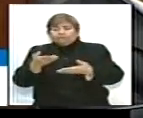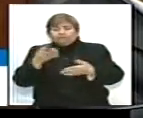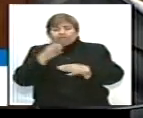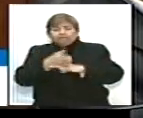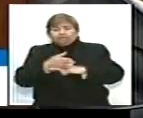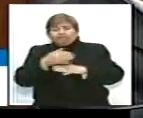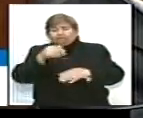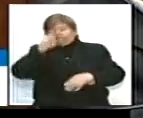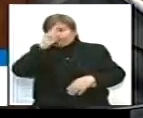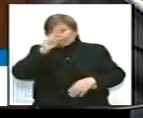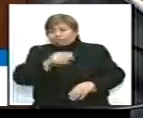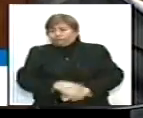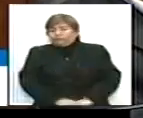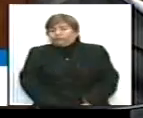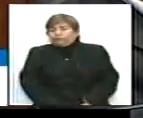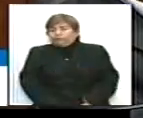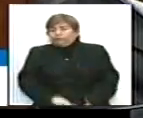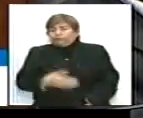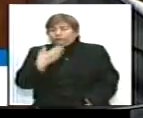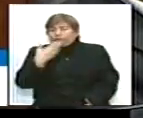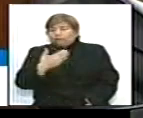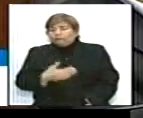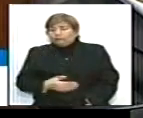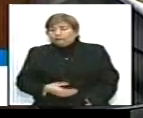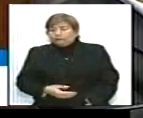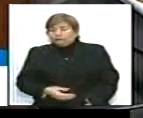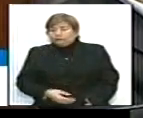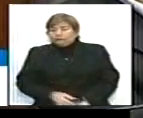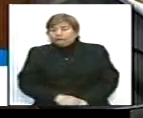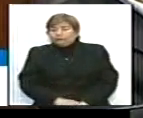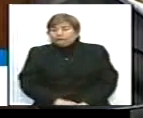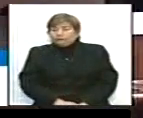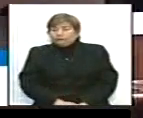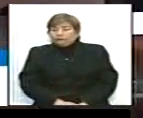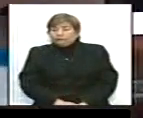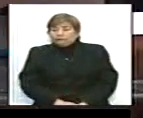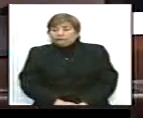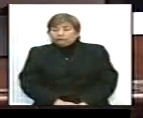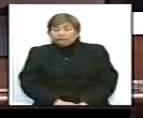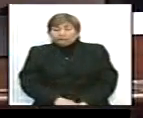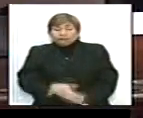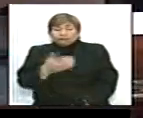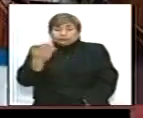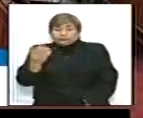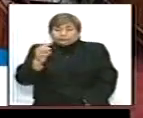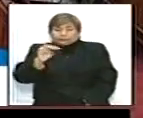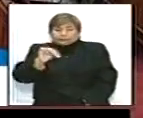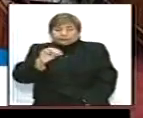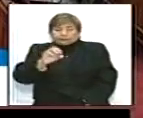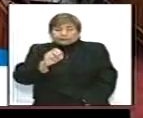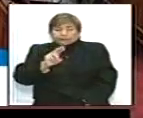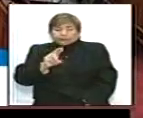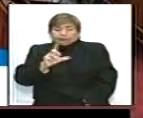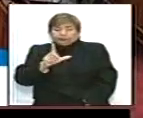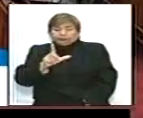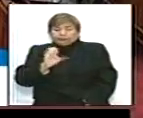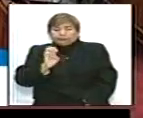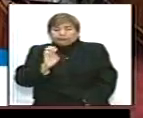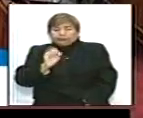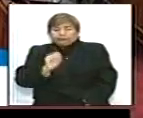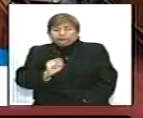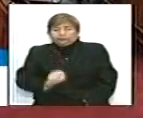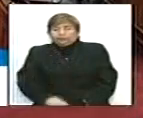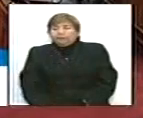las condiciones en que se hace. Gracias, presidente. Gracias, congresista Morales. Puede continuar, congresista Morales. Gracias,